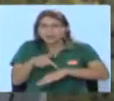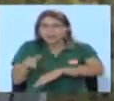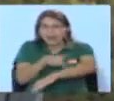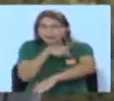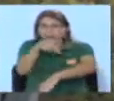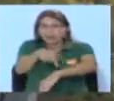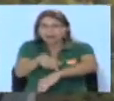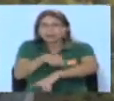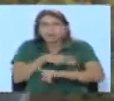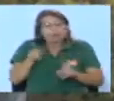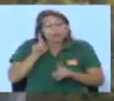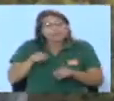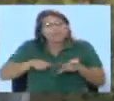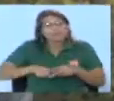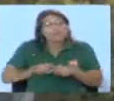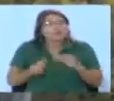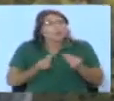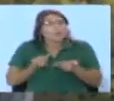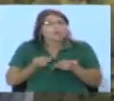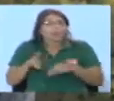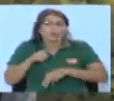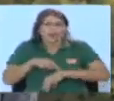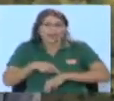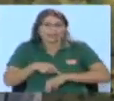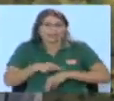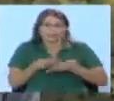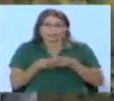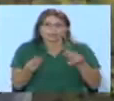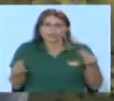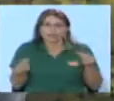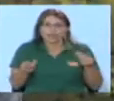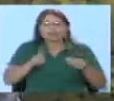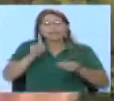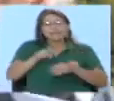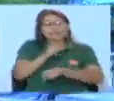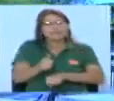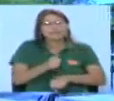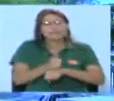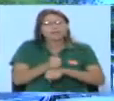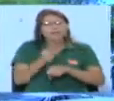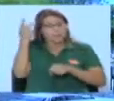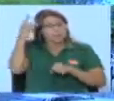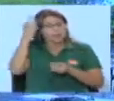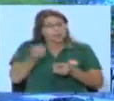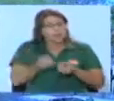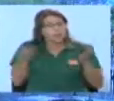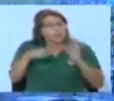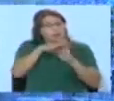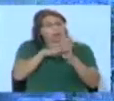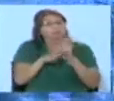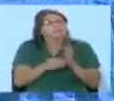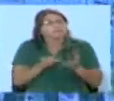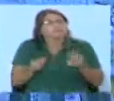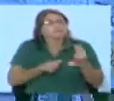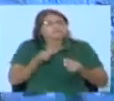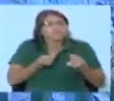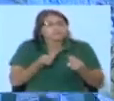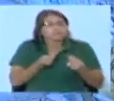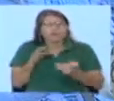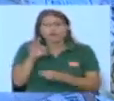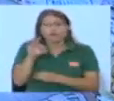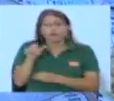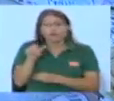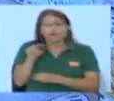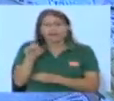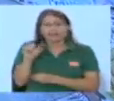soluciones de corto plazo. Tenemos que empezar por definir qué vamos a hacer con la política pública, qué vamos a hacer con Fonatel. Algo importantísimo es la